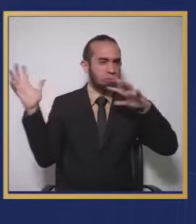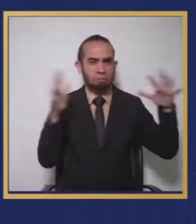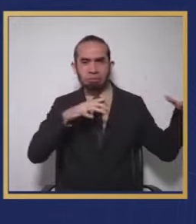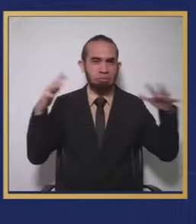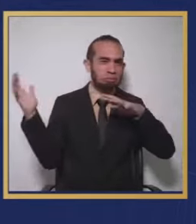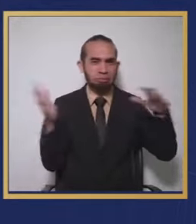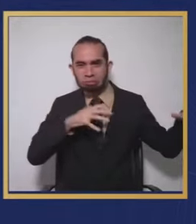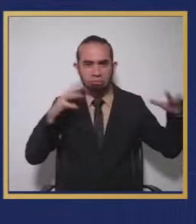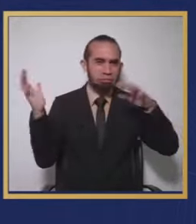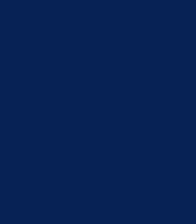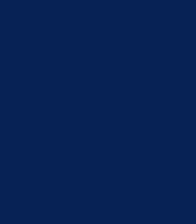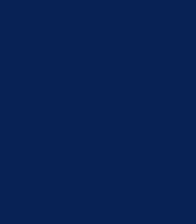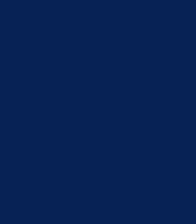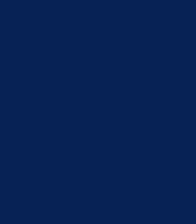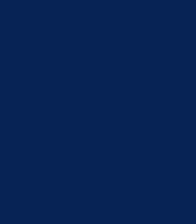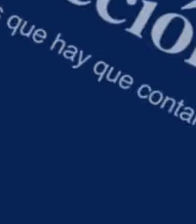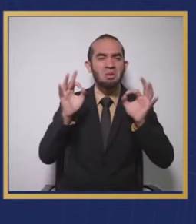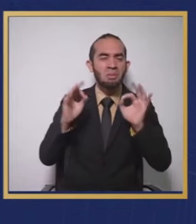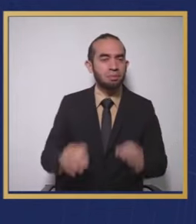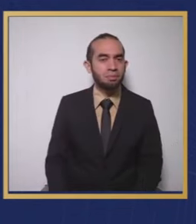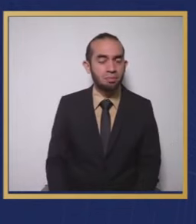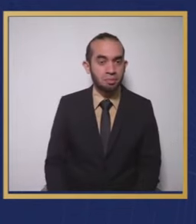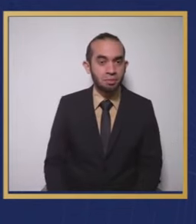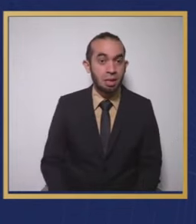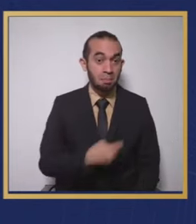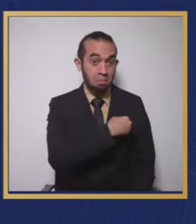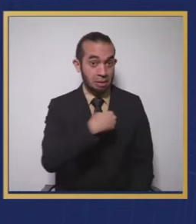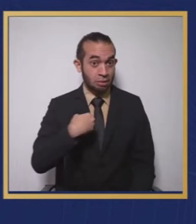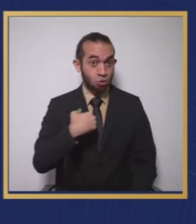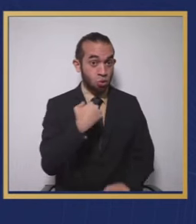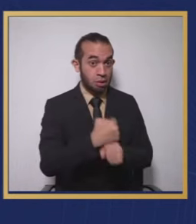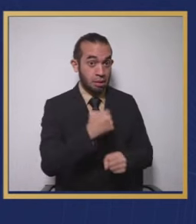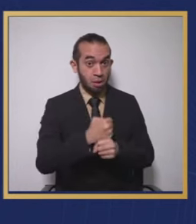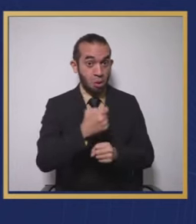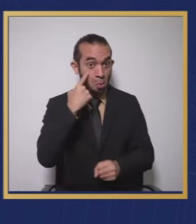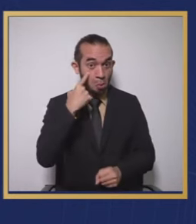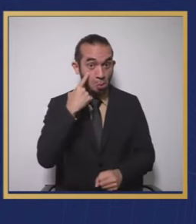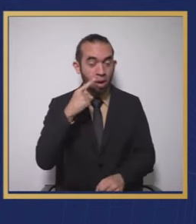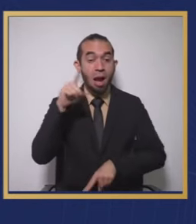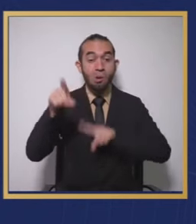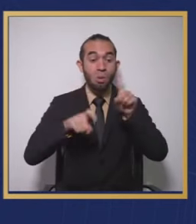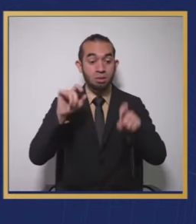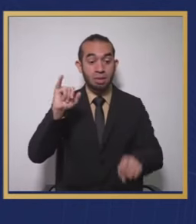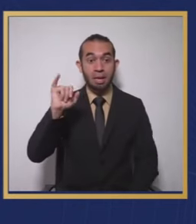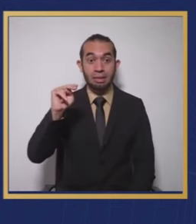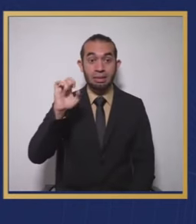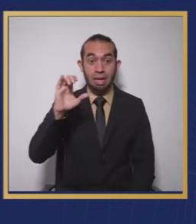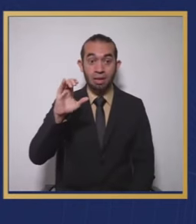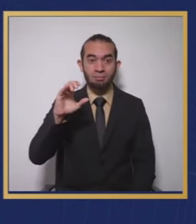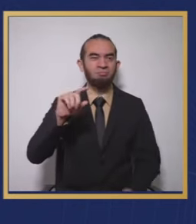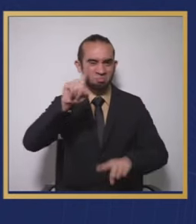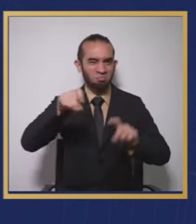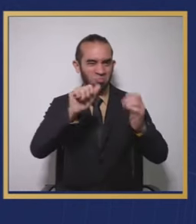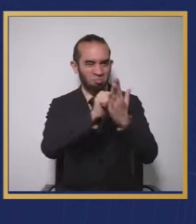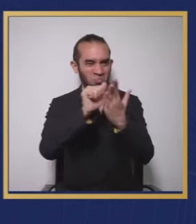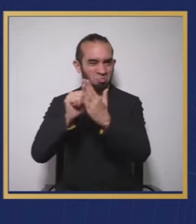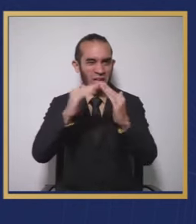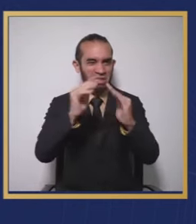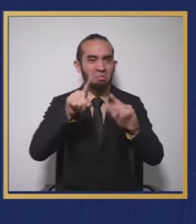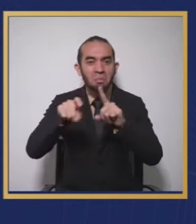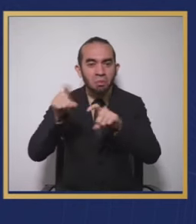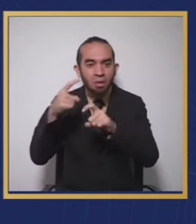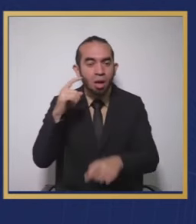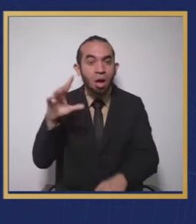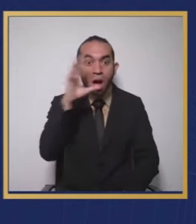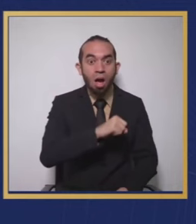señor presidente. Un primer dato de esta encuesta del INEC nos da o nos arroja un desempleo, pasemos a la siguiente